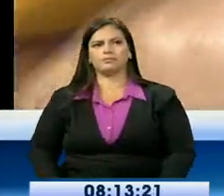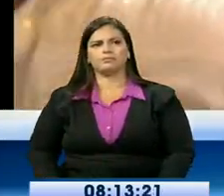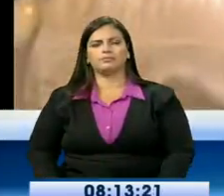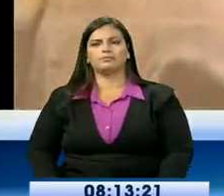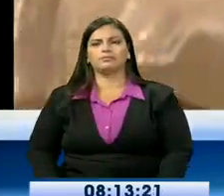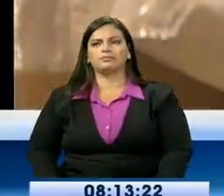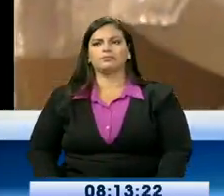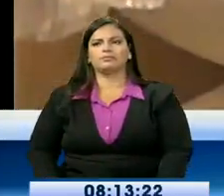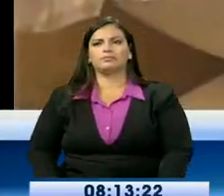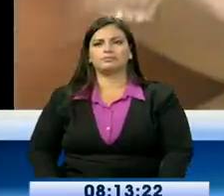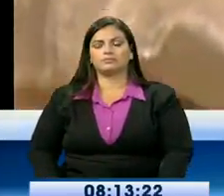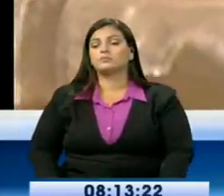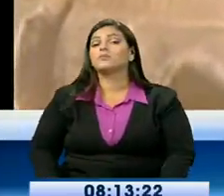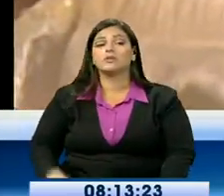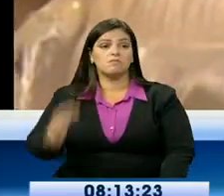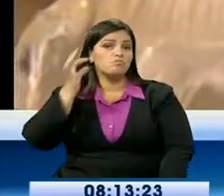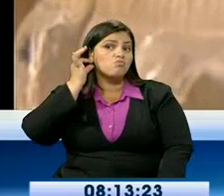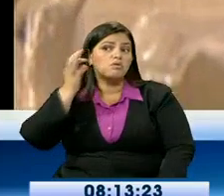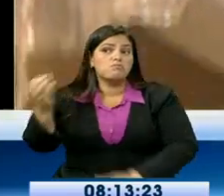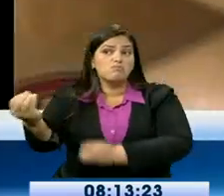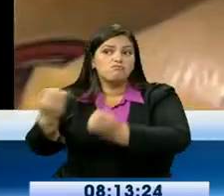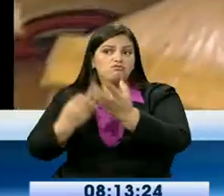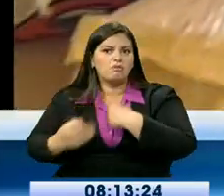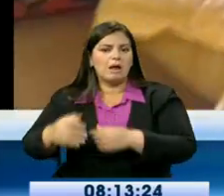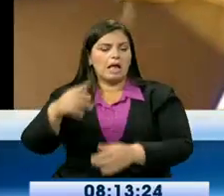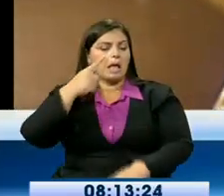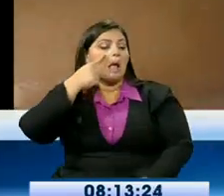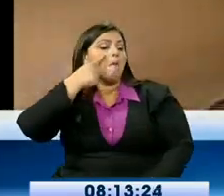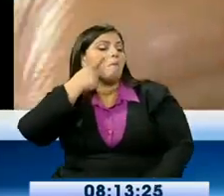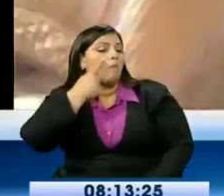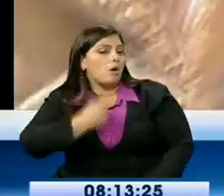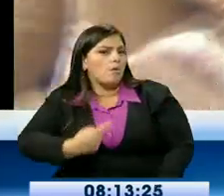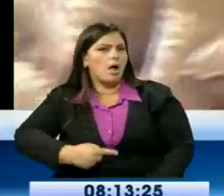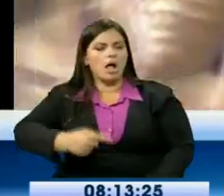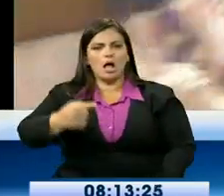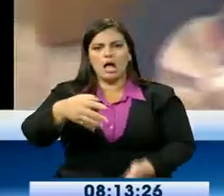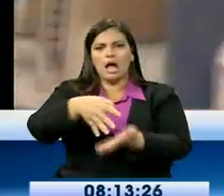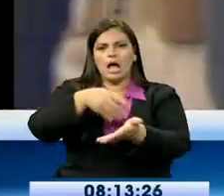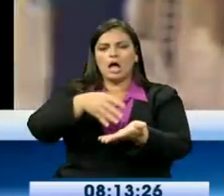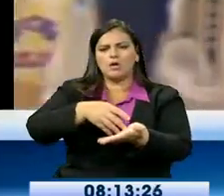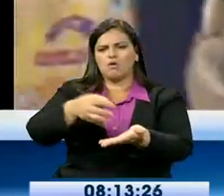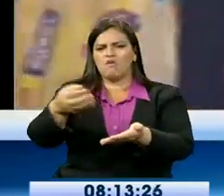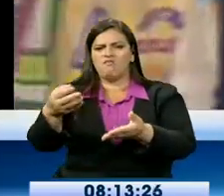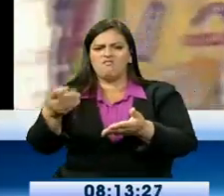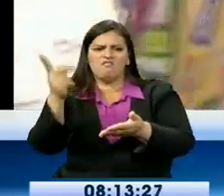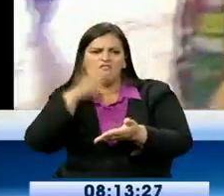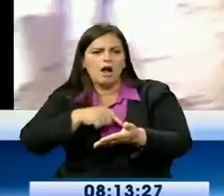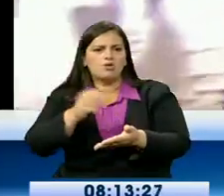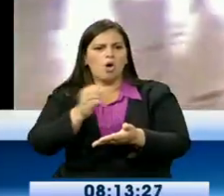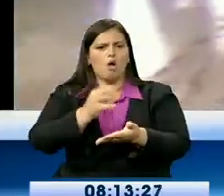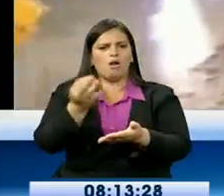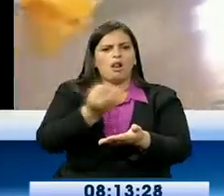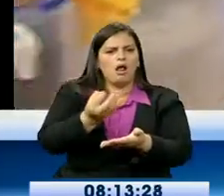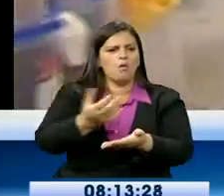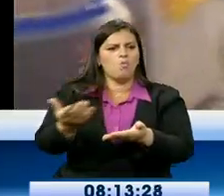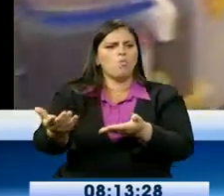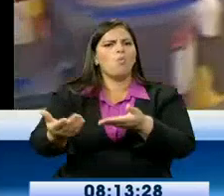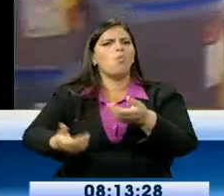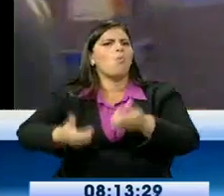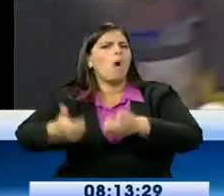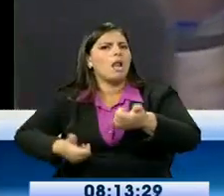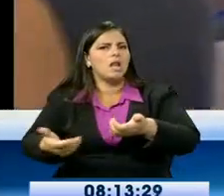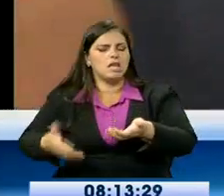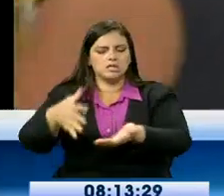¿cómo es? Candela, lo prenden y le sale candelita. Hacen la prueba. Ajá, hacen la prueba. ¿Y usted ha hecho la prueba en su casa? No, porque nunca lo he comprado. Ah,